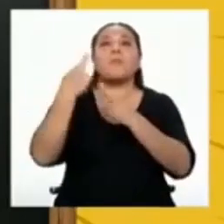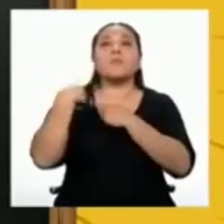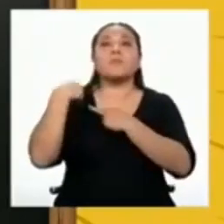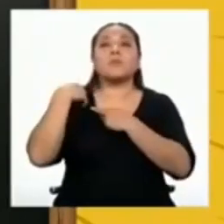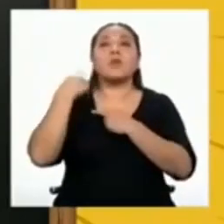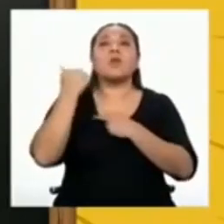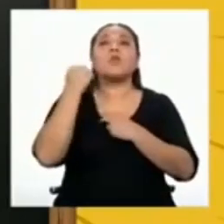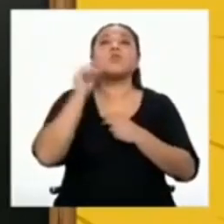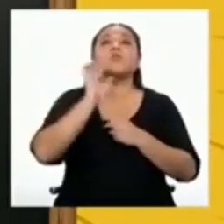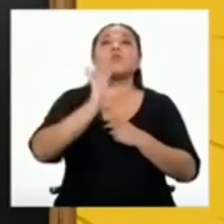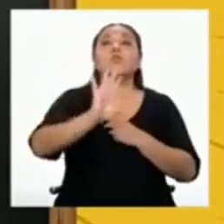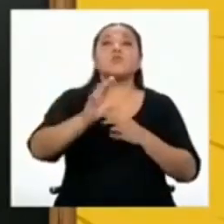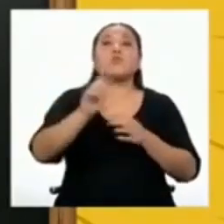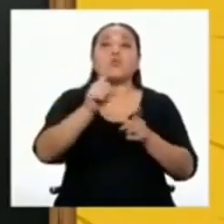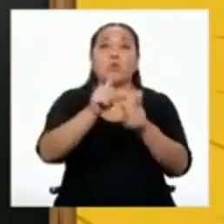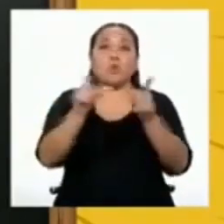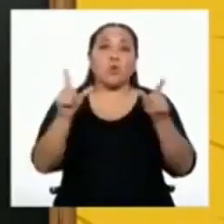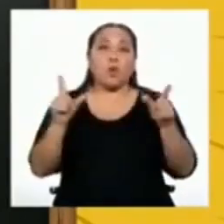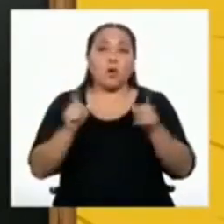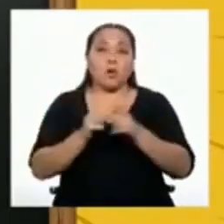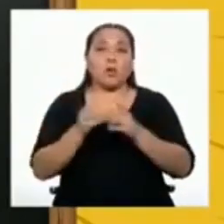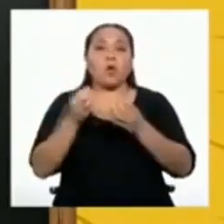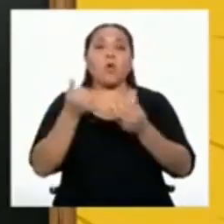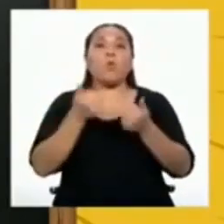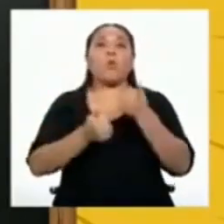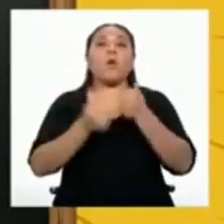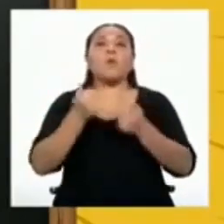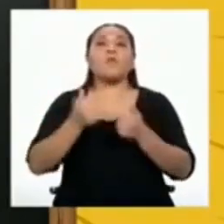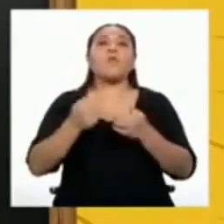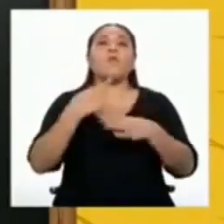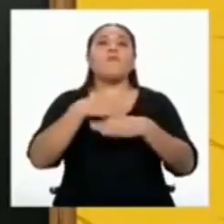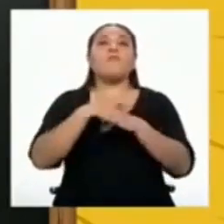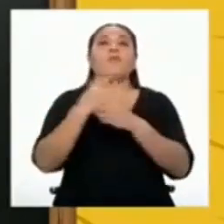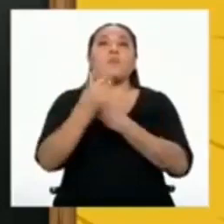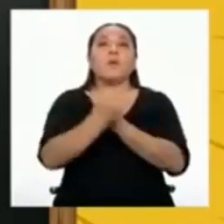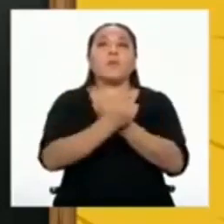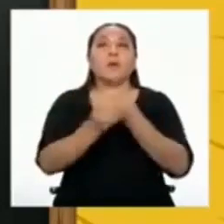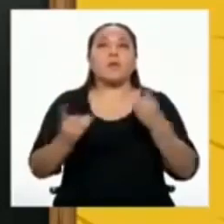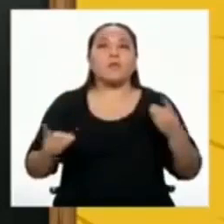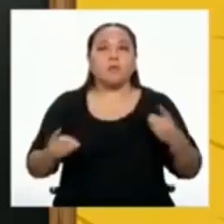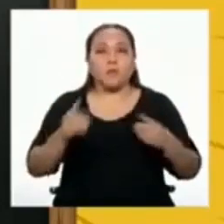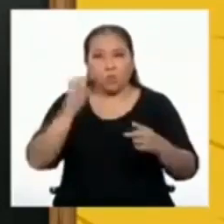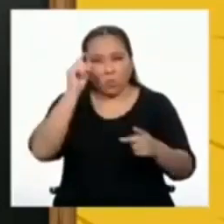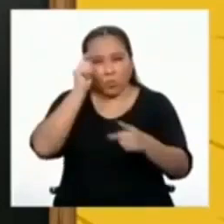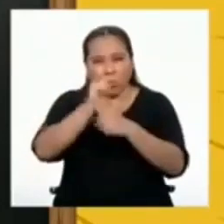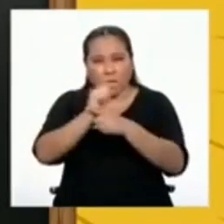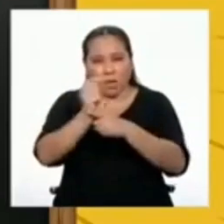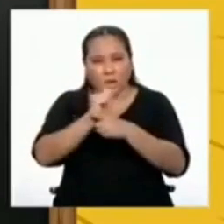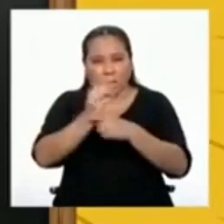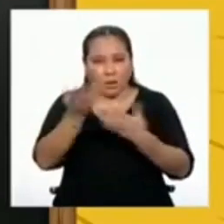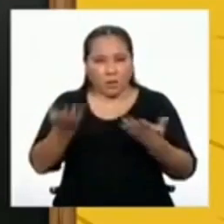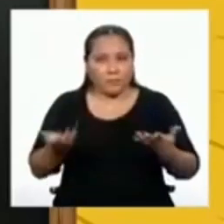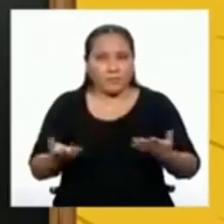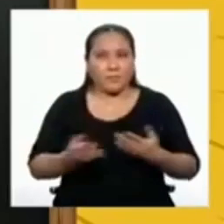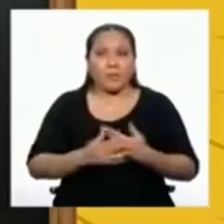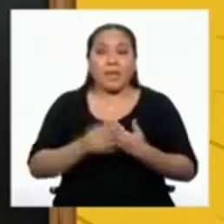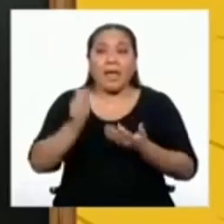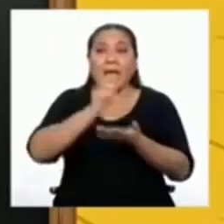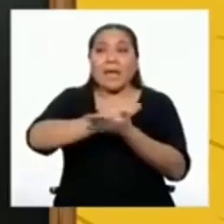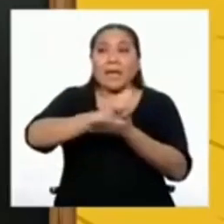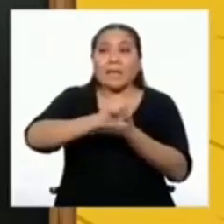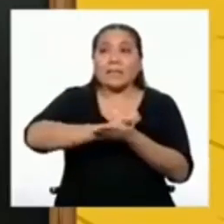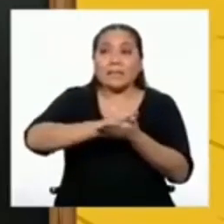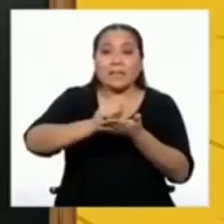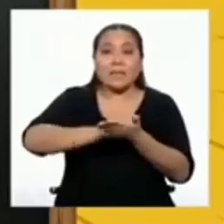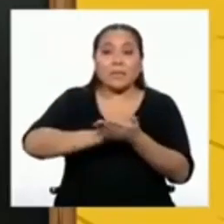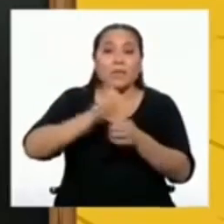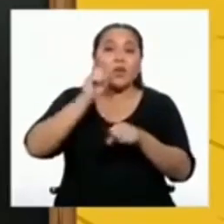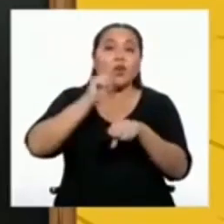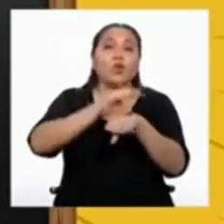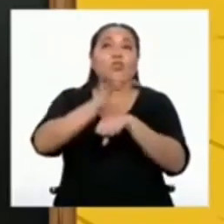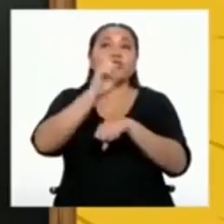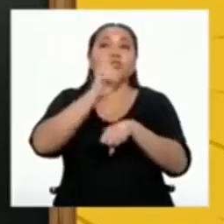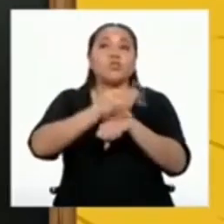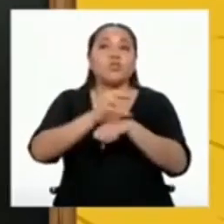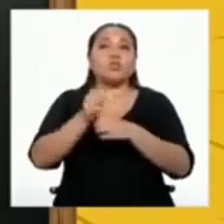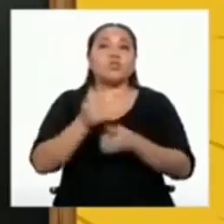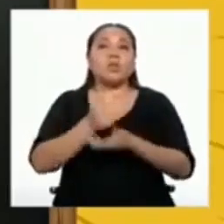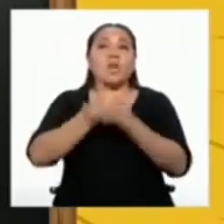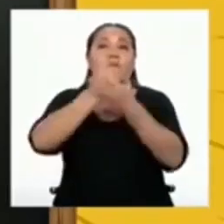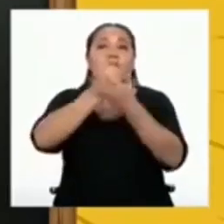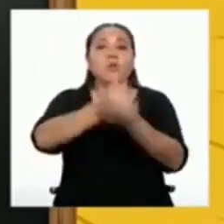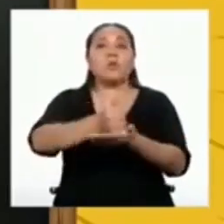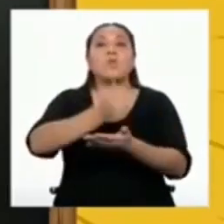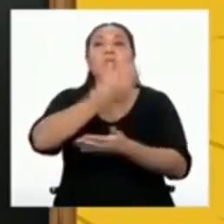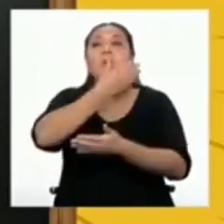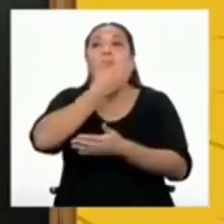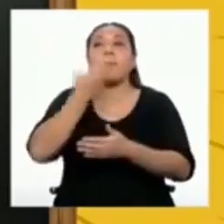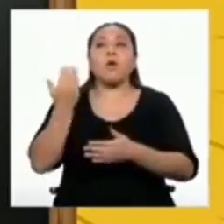localidad bajo un sistema democrático. Tu reto es Escribir recomendaciones que contribuyan